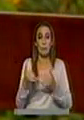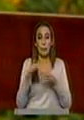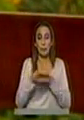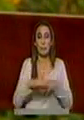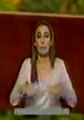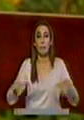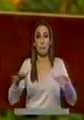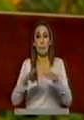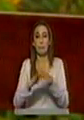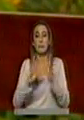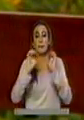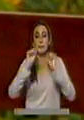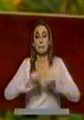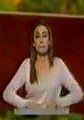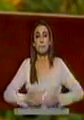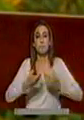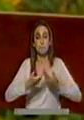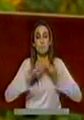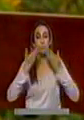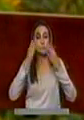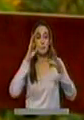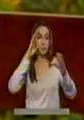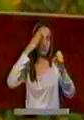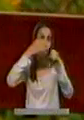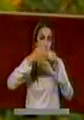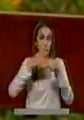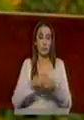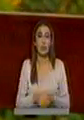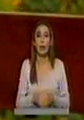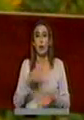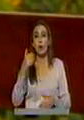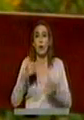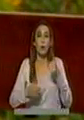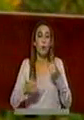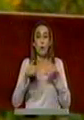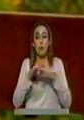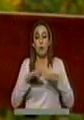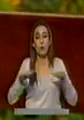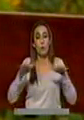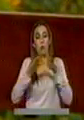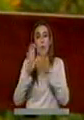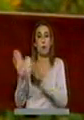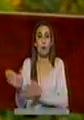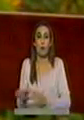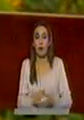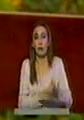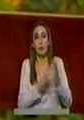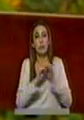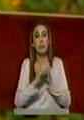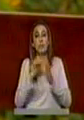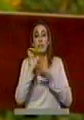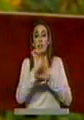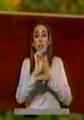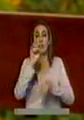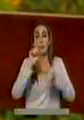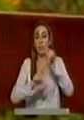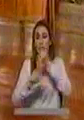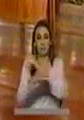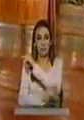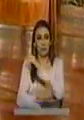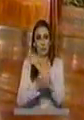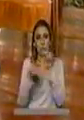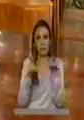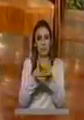hay que enfocarnos muy bien en el marketing, así como lo han hecho nuestros vecinos países,